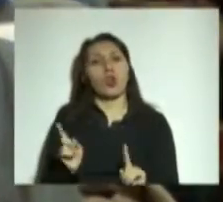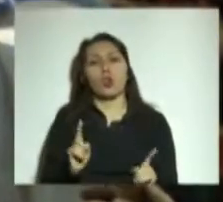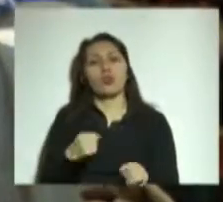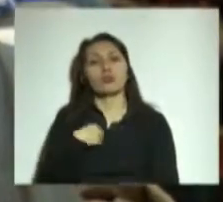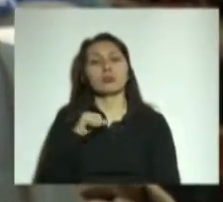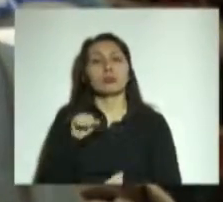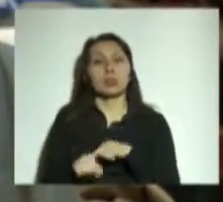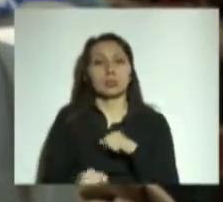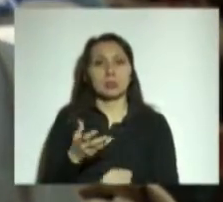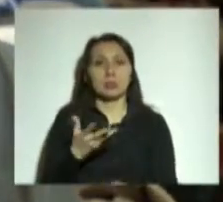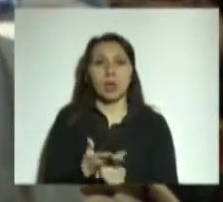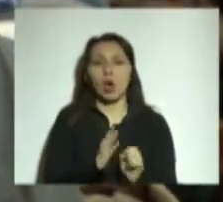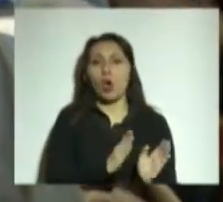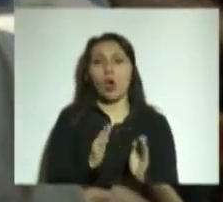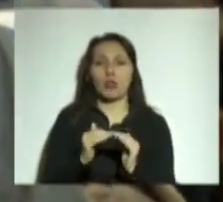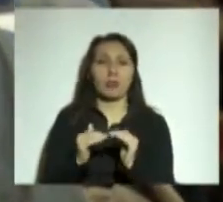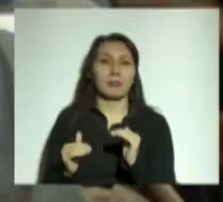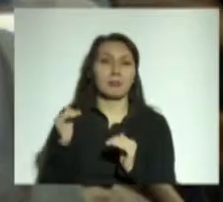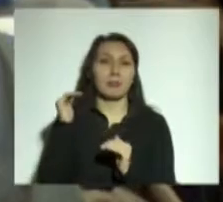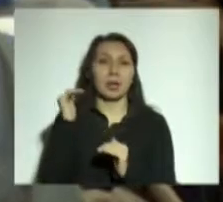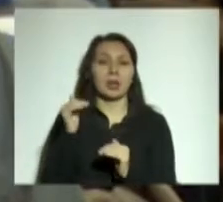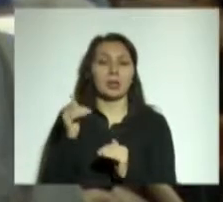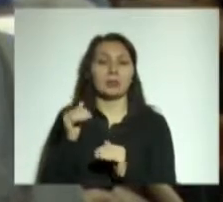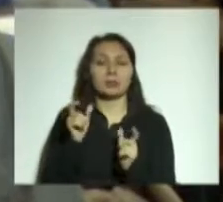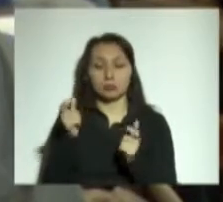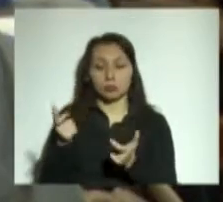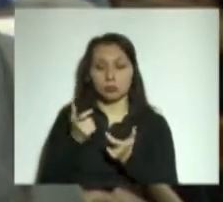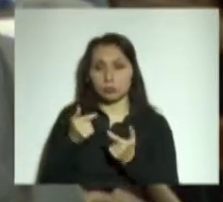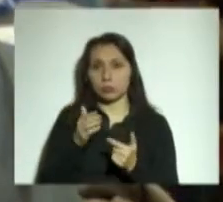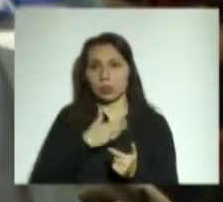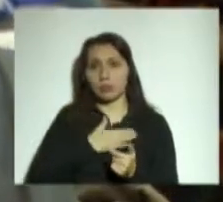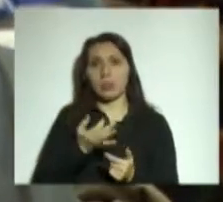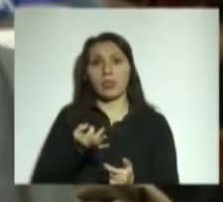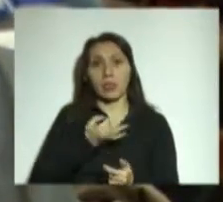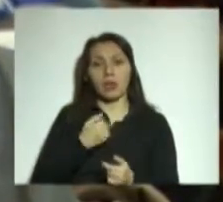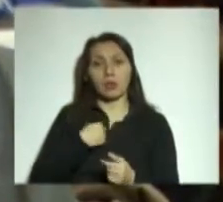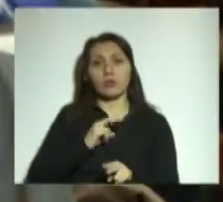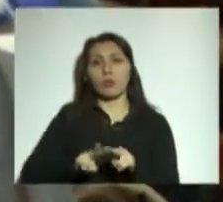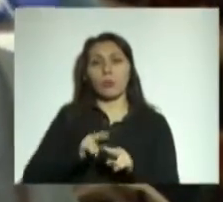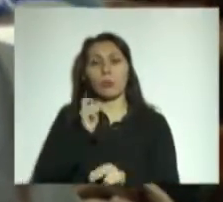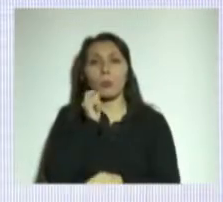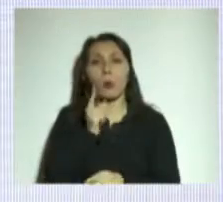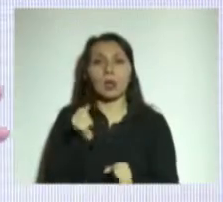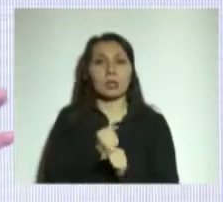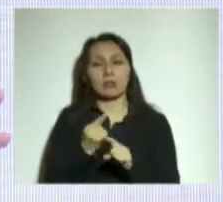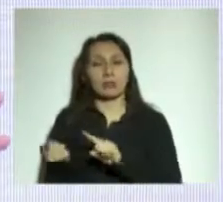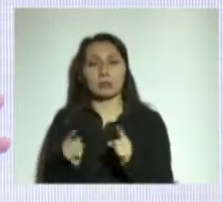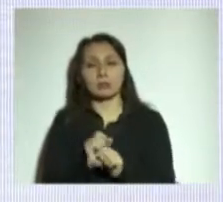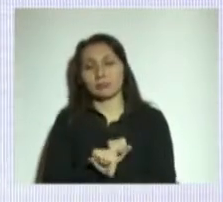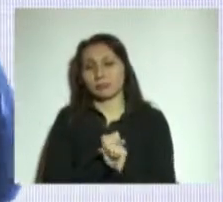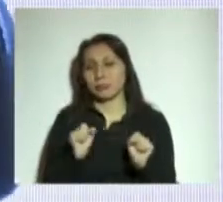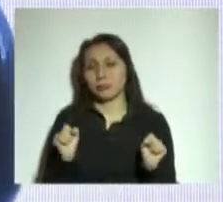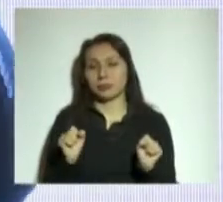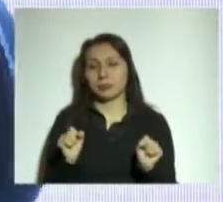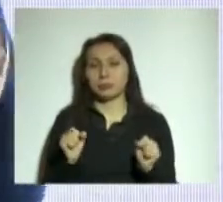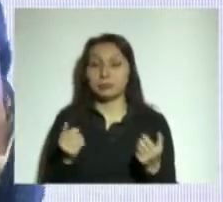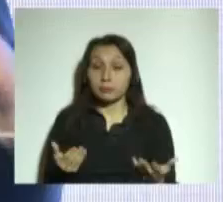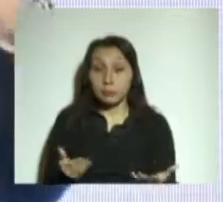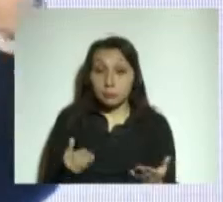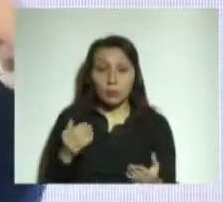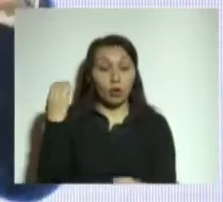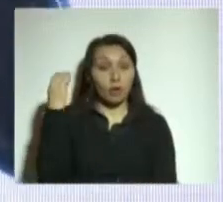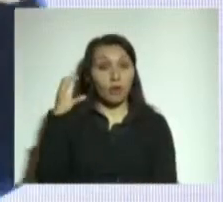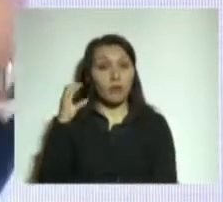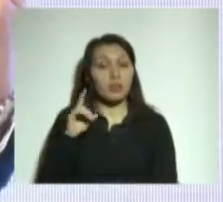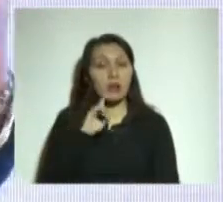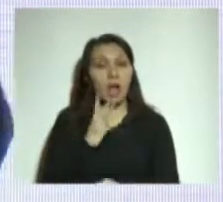yo acepto que exista un orden superior que me controle a mí y me diga lo que tengo que hacer en tal cosa o tal otra. Imposible. Por lo tanto, las